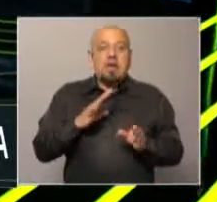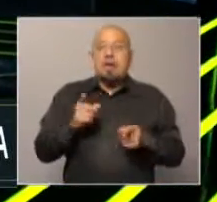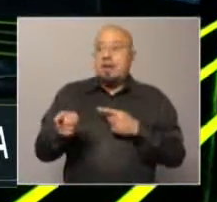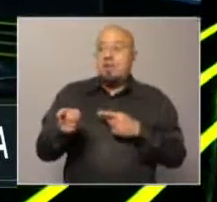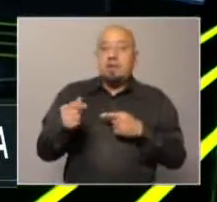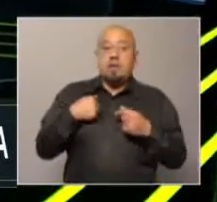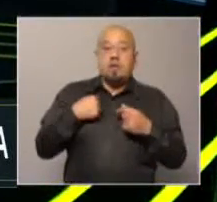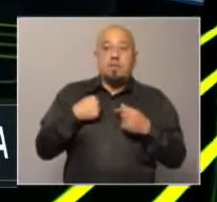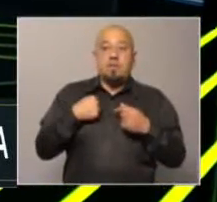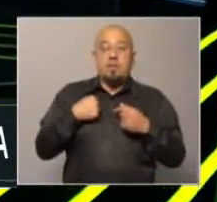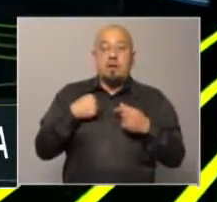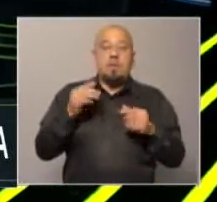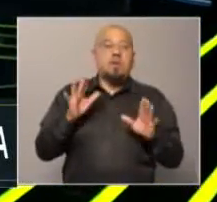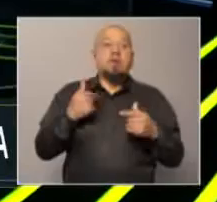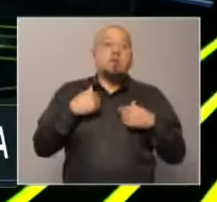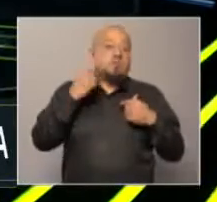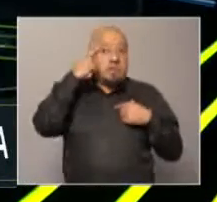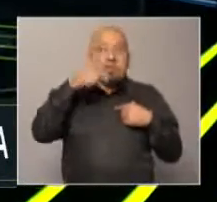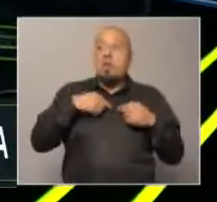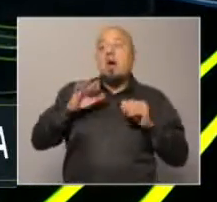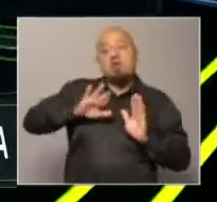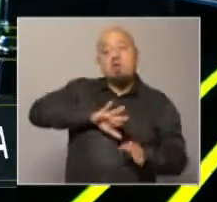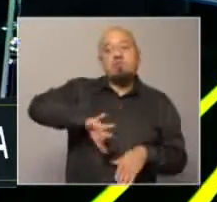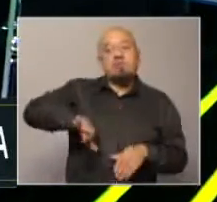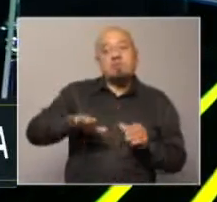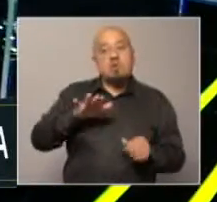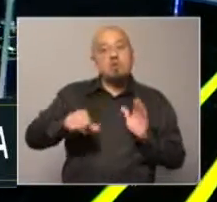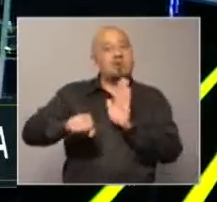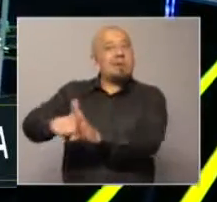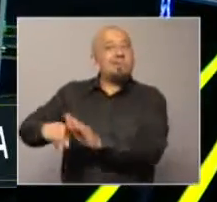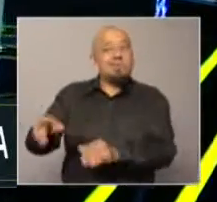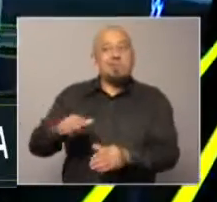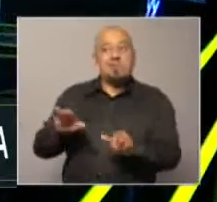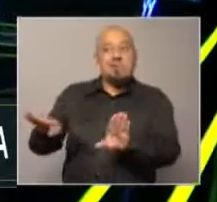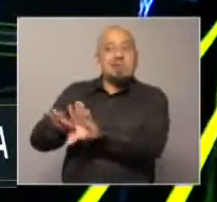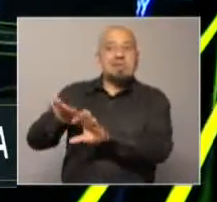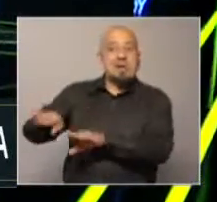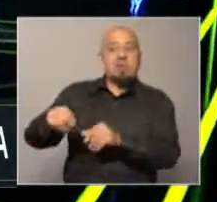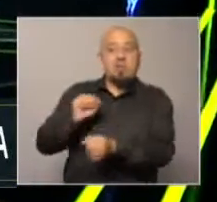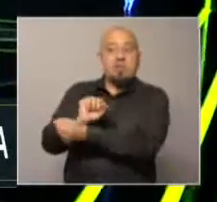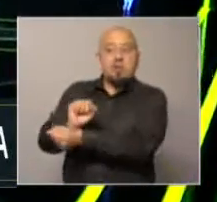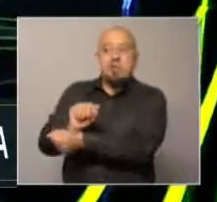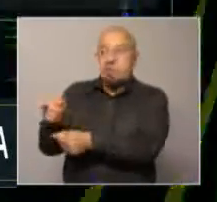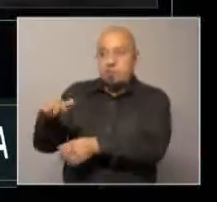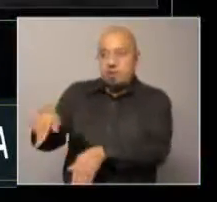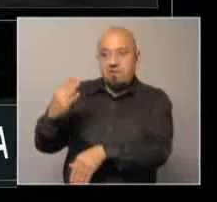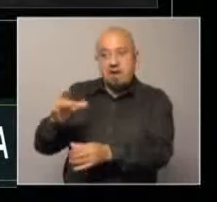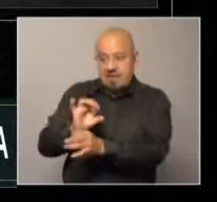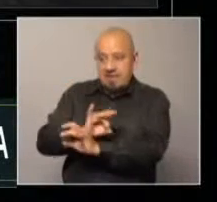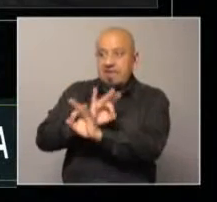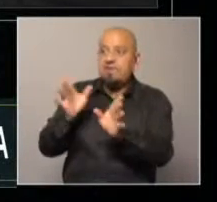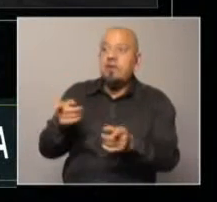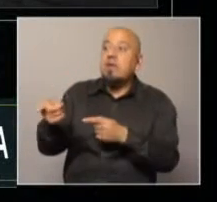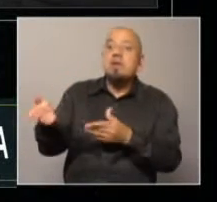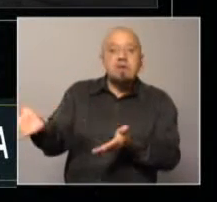a mí me sirve en plano inmediato que el adolescente esté encerrado, me olvido del problema, pero después sale y sigo teniendo el problema, no lo solucioné.